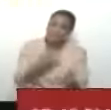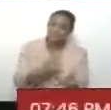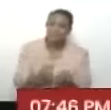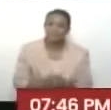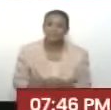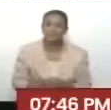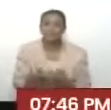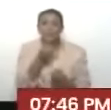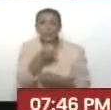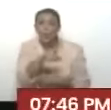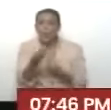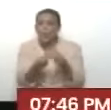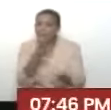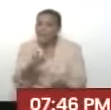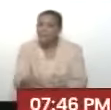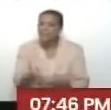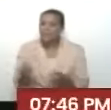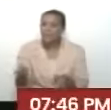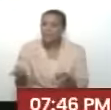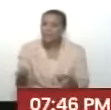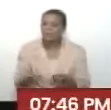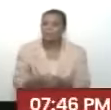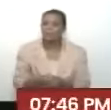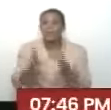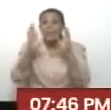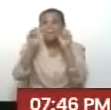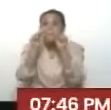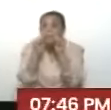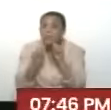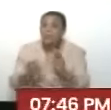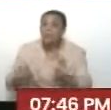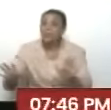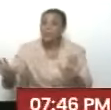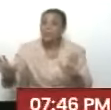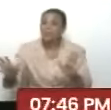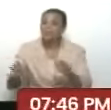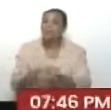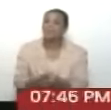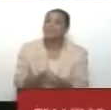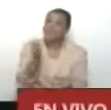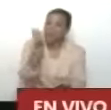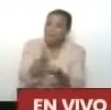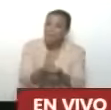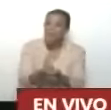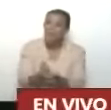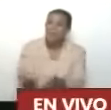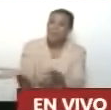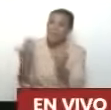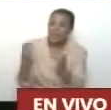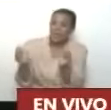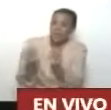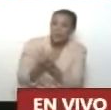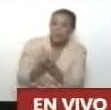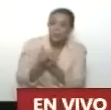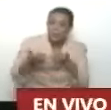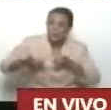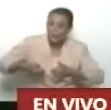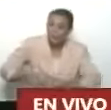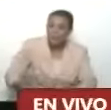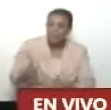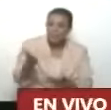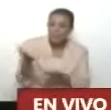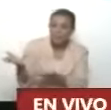Dolores, ¿cómo estás? ¿Ah? Dios me lo bendiga, mi presidente. Amén, amén. Ponte aquí al lado de